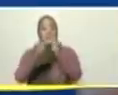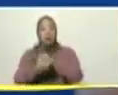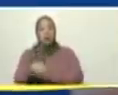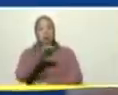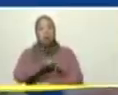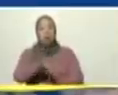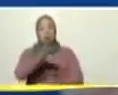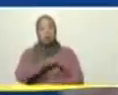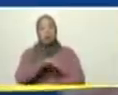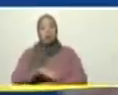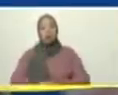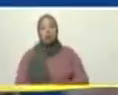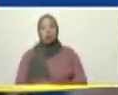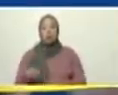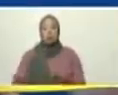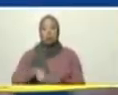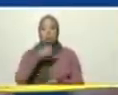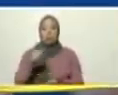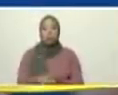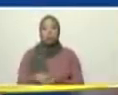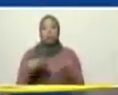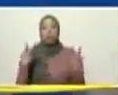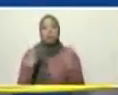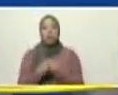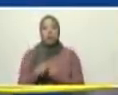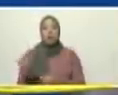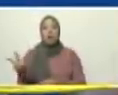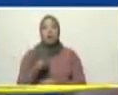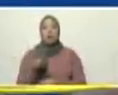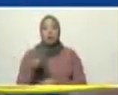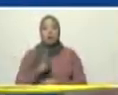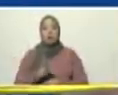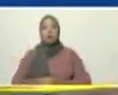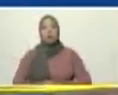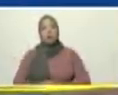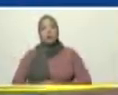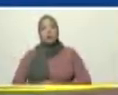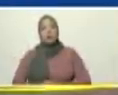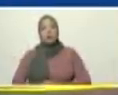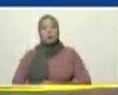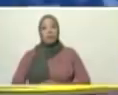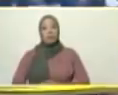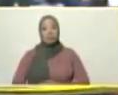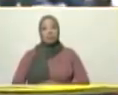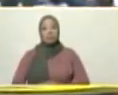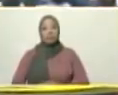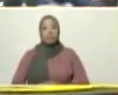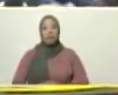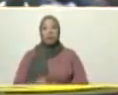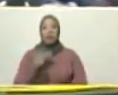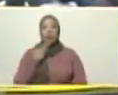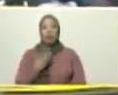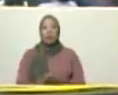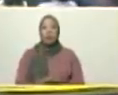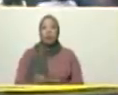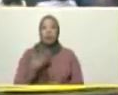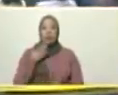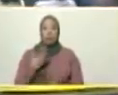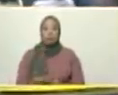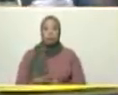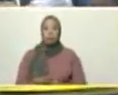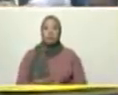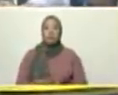el renacimiento total del poder popular en Venezuela. Correcto. Ahora vamos a aprovechar, gracias compañero Jorge